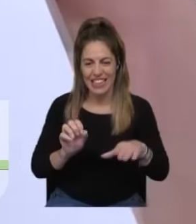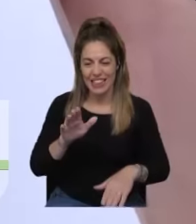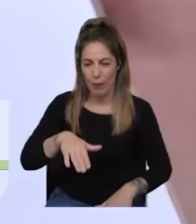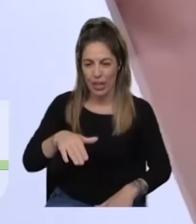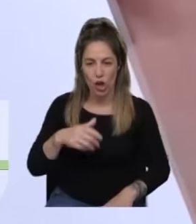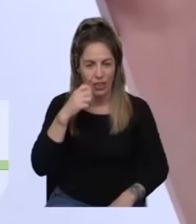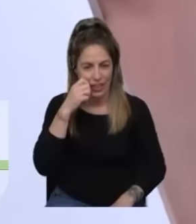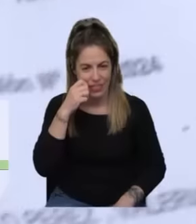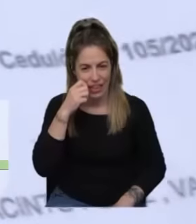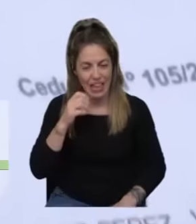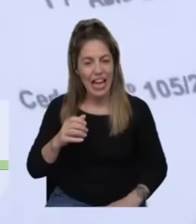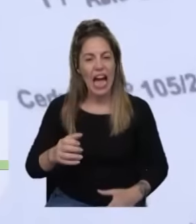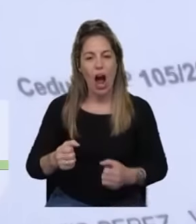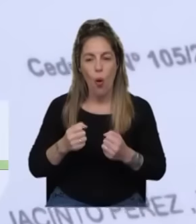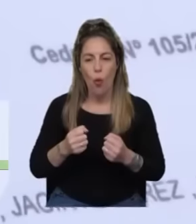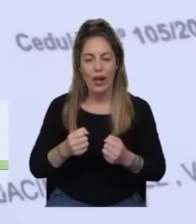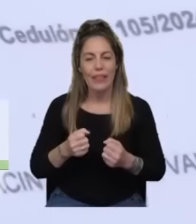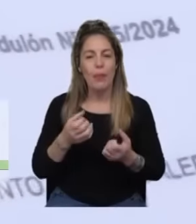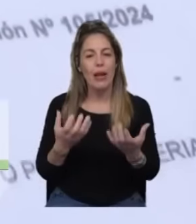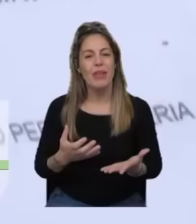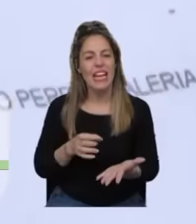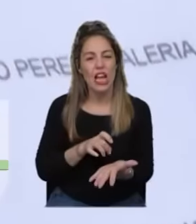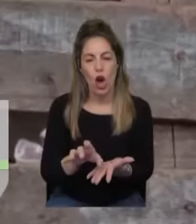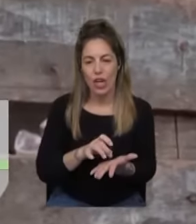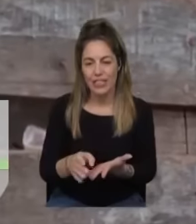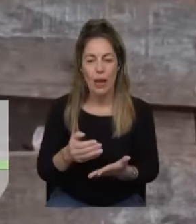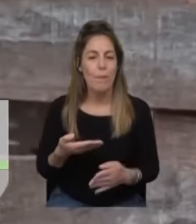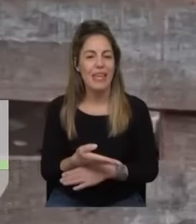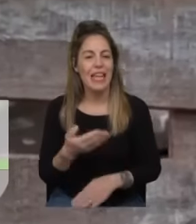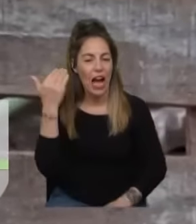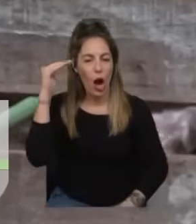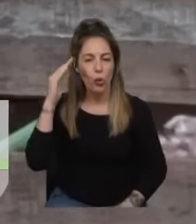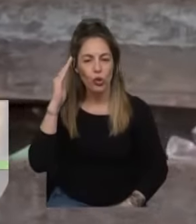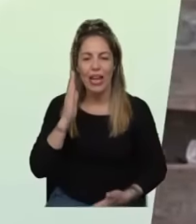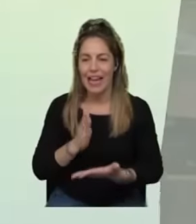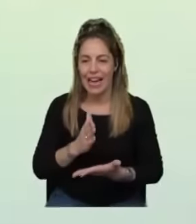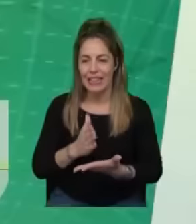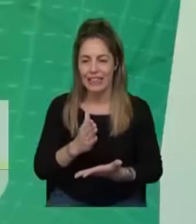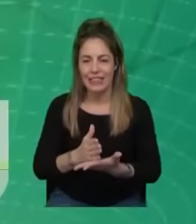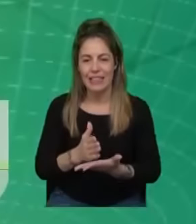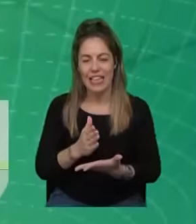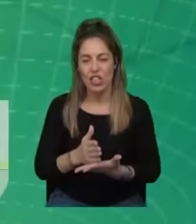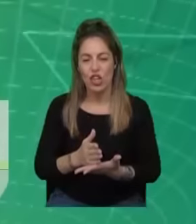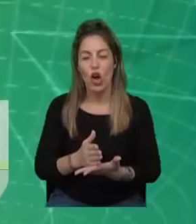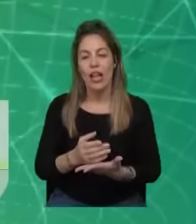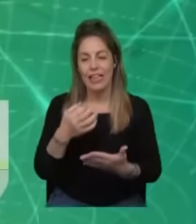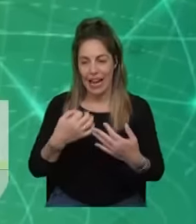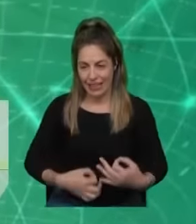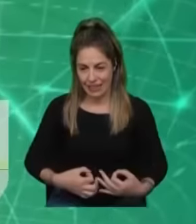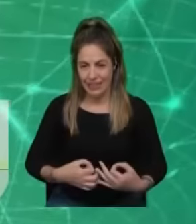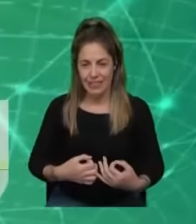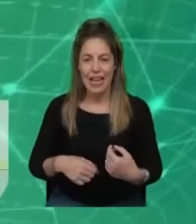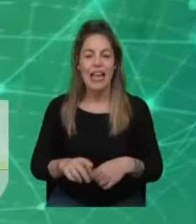edad, resisten intimidación a desalojo y piden que autoridades les garanticen el derecho a la vivienda. La obra del primer